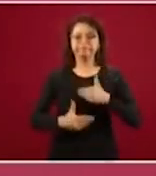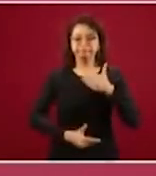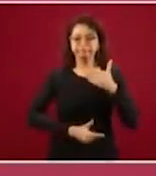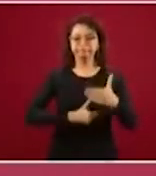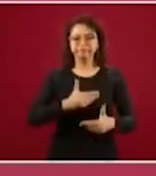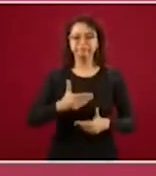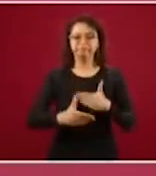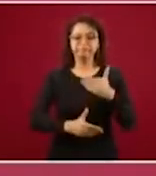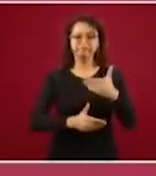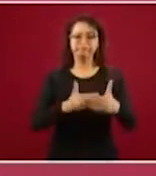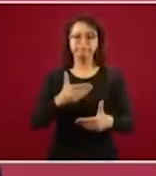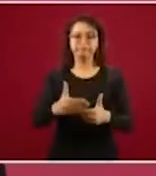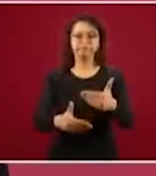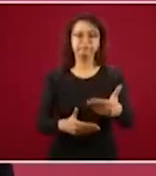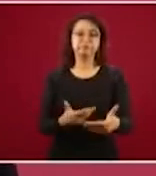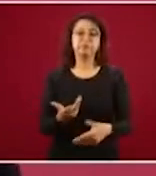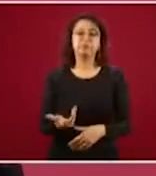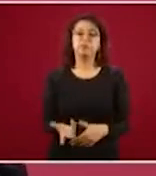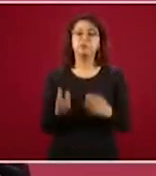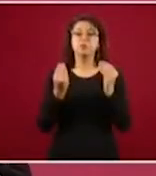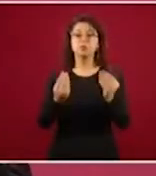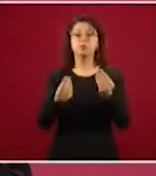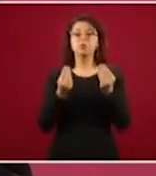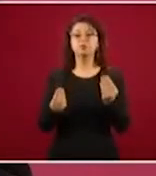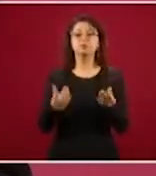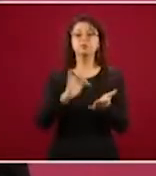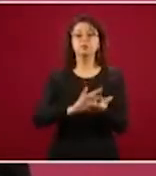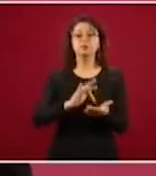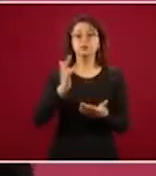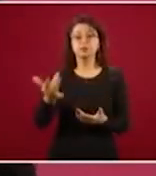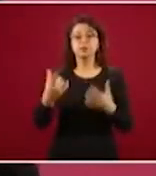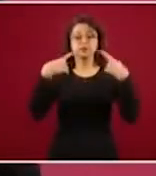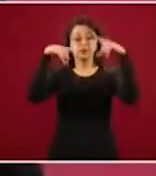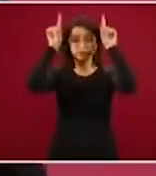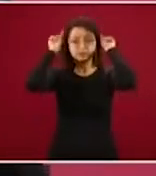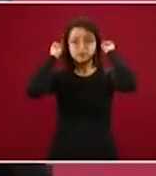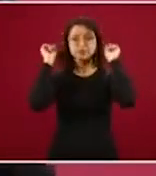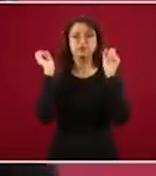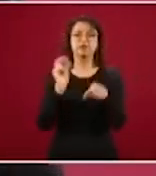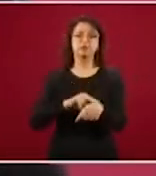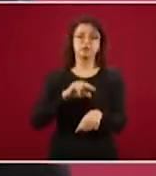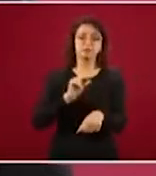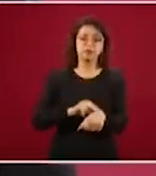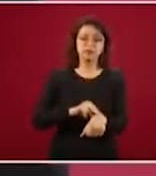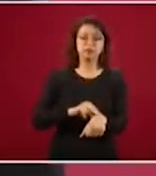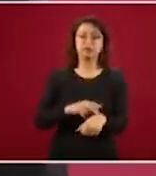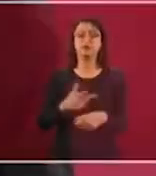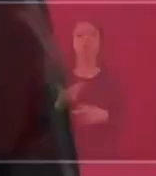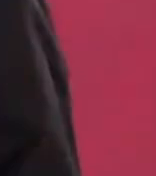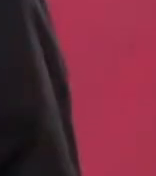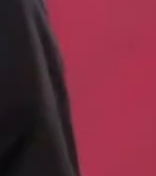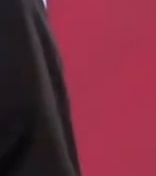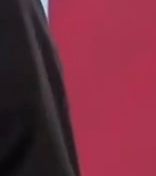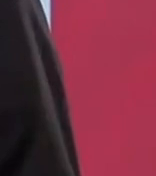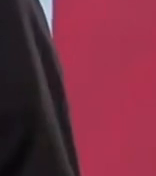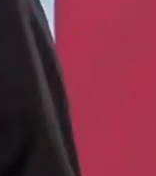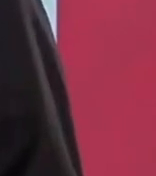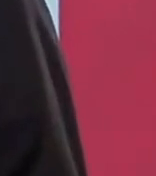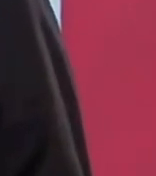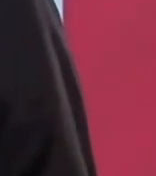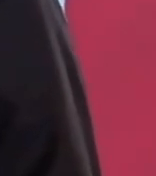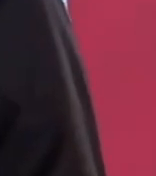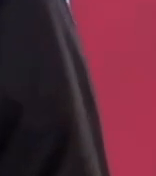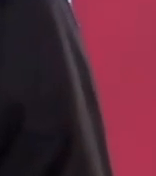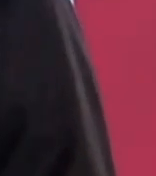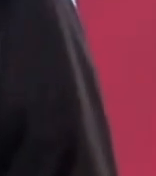avanzando. Agradecerle mucho a enfermeras, a los médicos que nos están